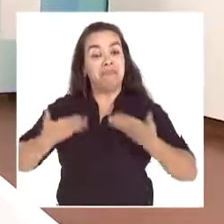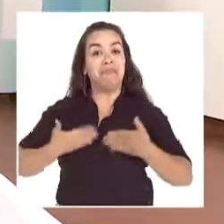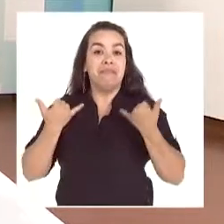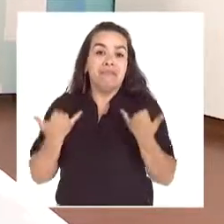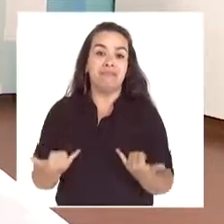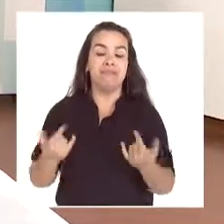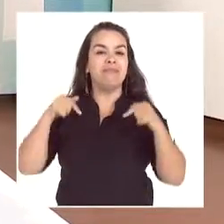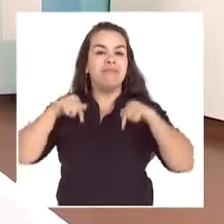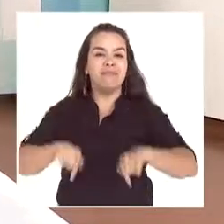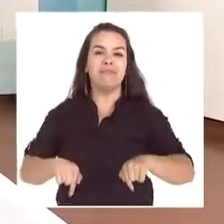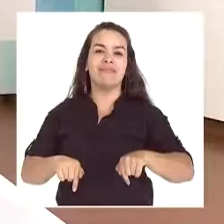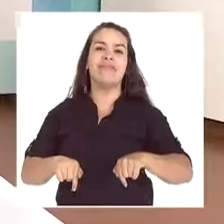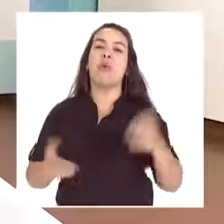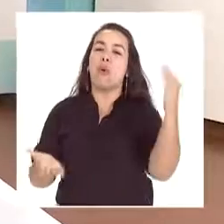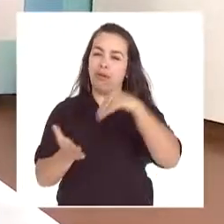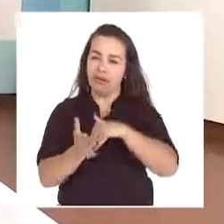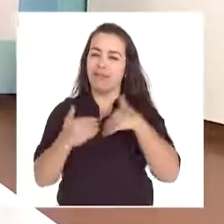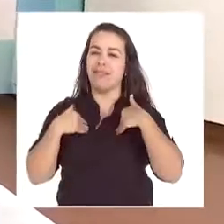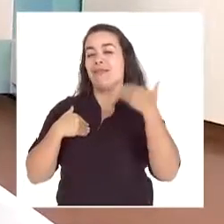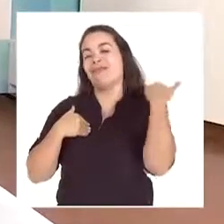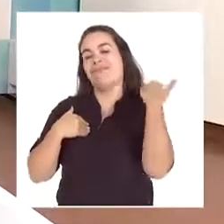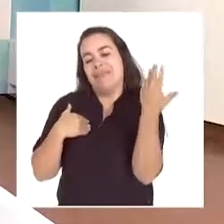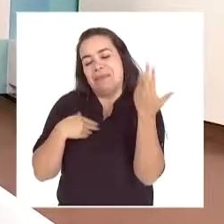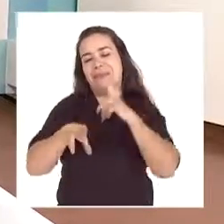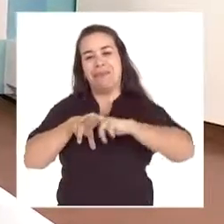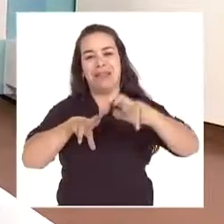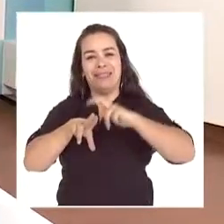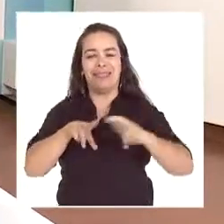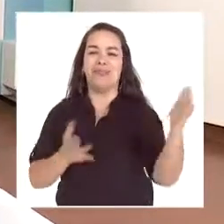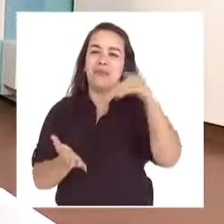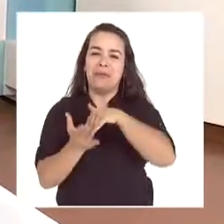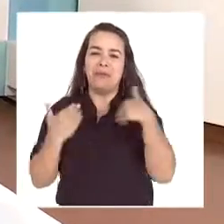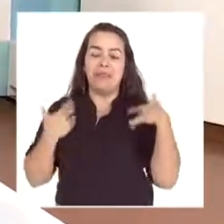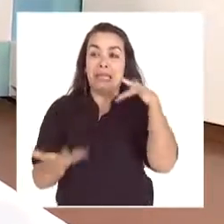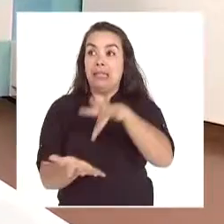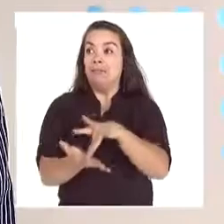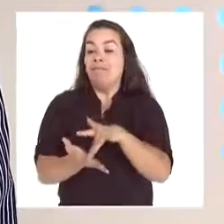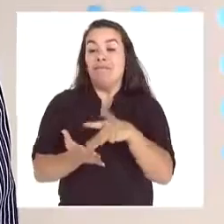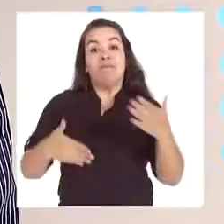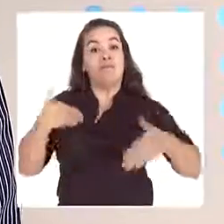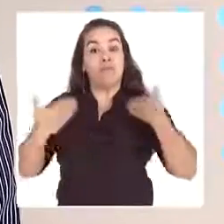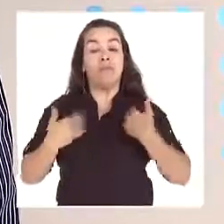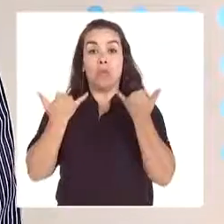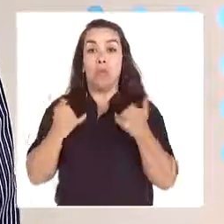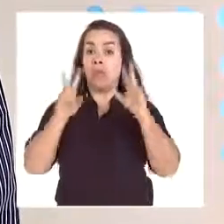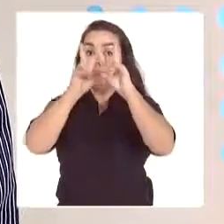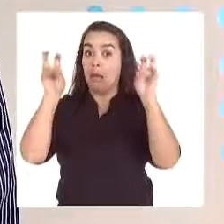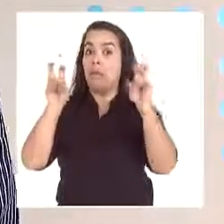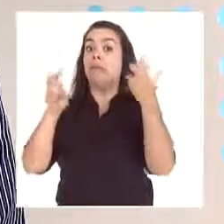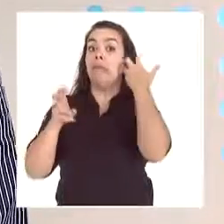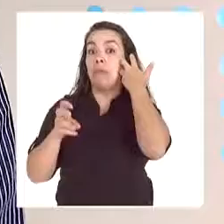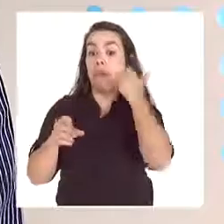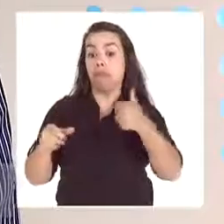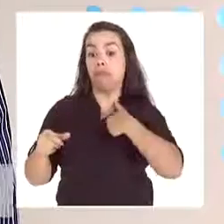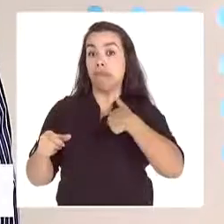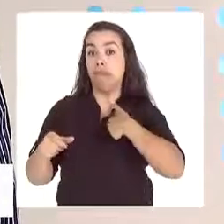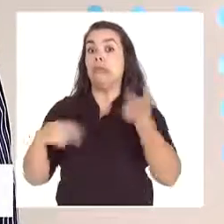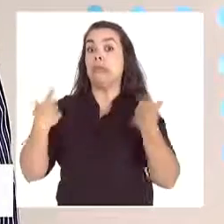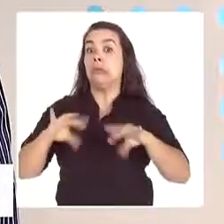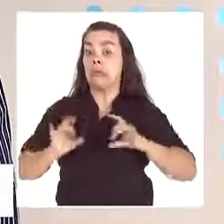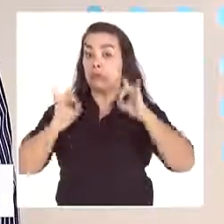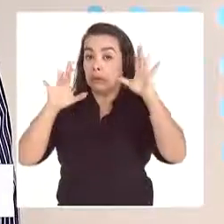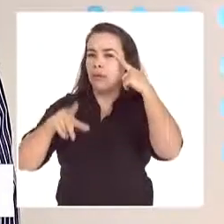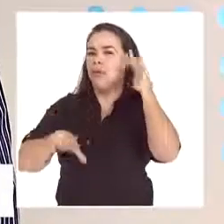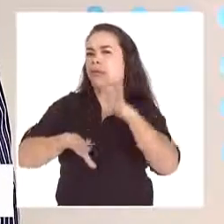estar nuevamente en mi tierra acompañándolos y hablando de un tema tan importante como es la enfermedad cardiovascular, entendiendo pues que es